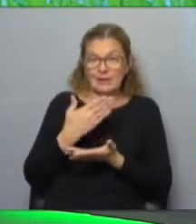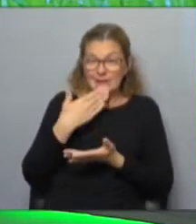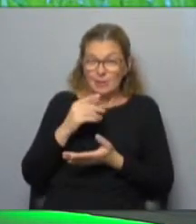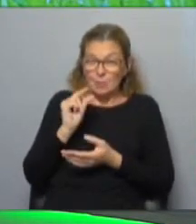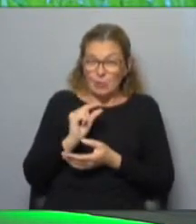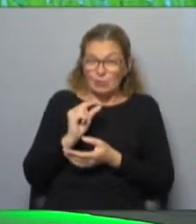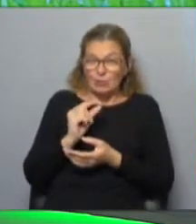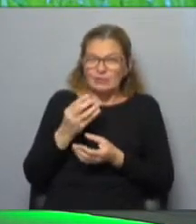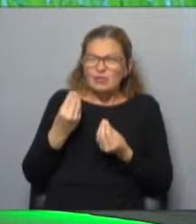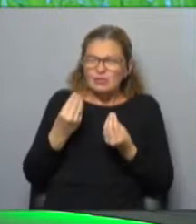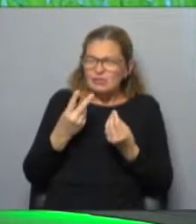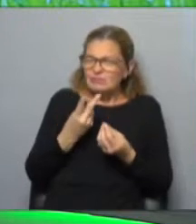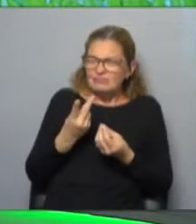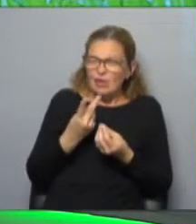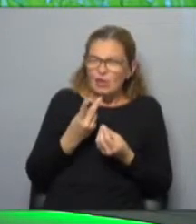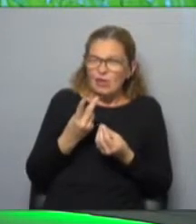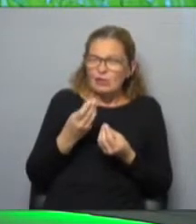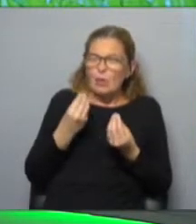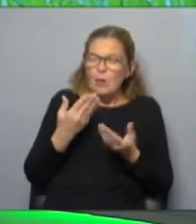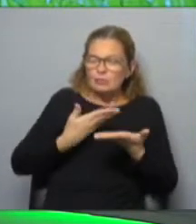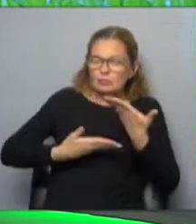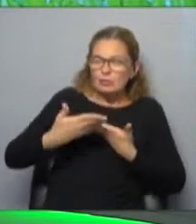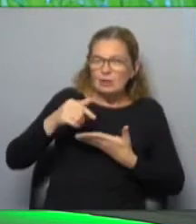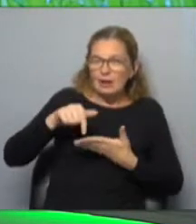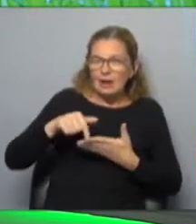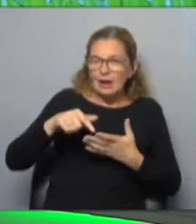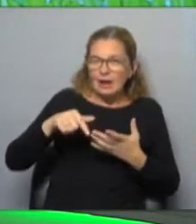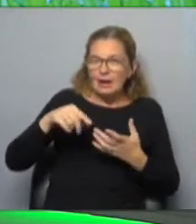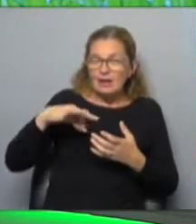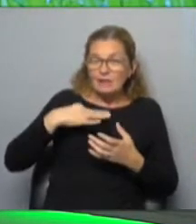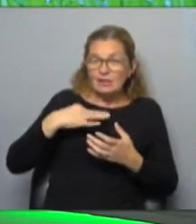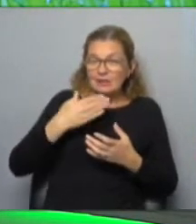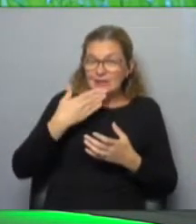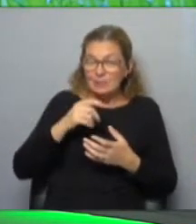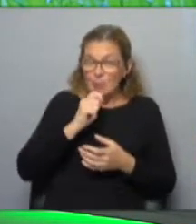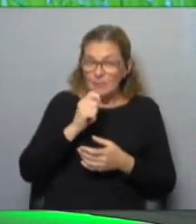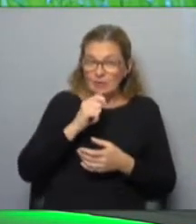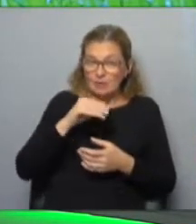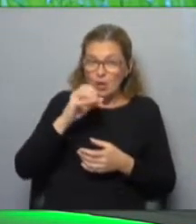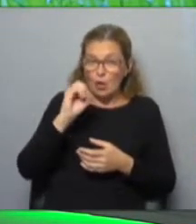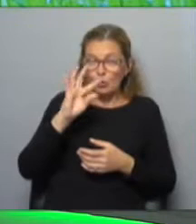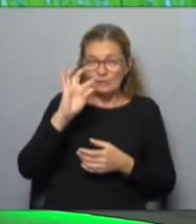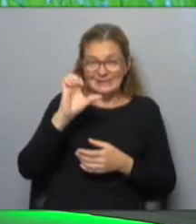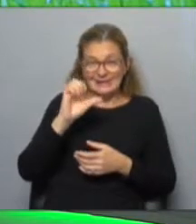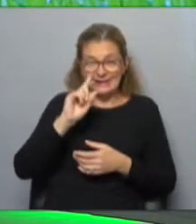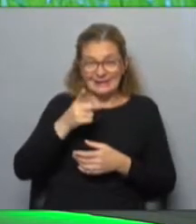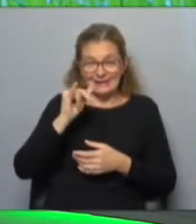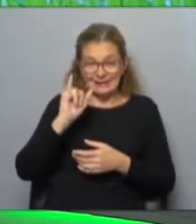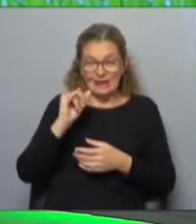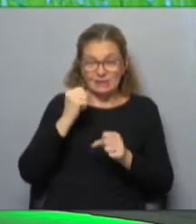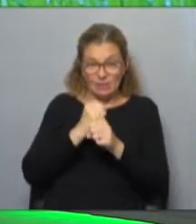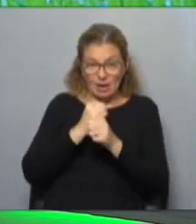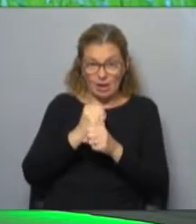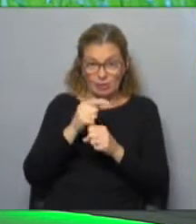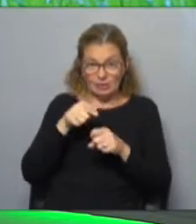poco más qué son las especies exóticas y cómo interactúan en nuestros ecosistemas, consultamos al periodista Martín Otegi, que ha trabajado por este tema